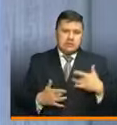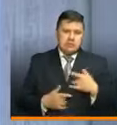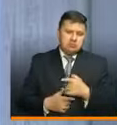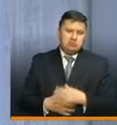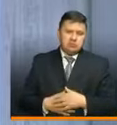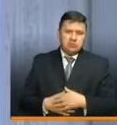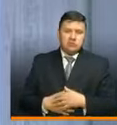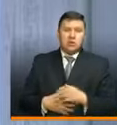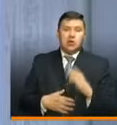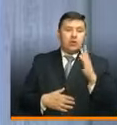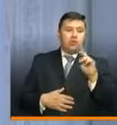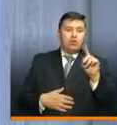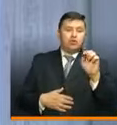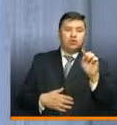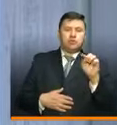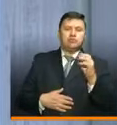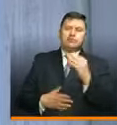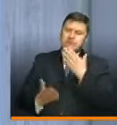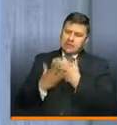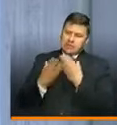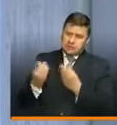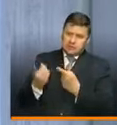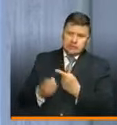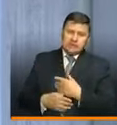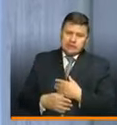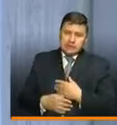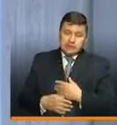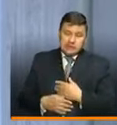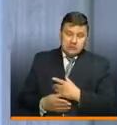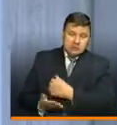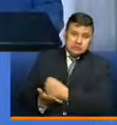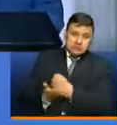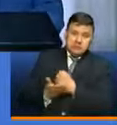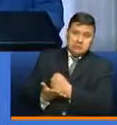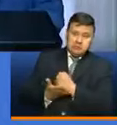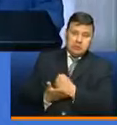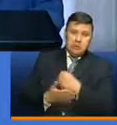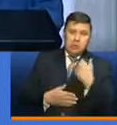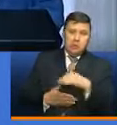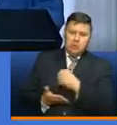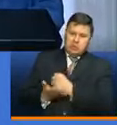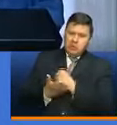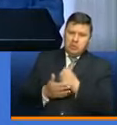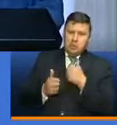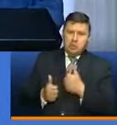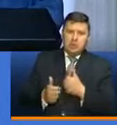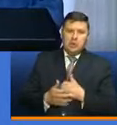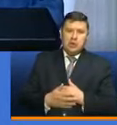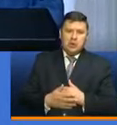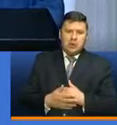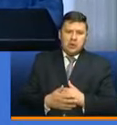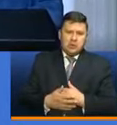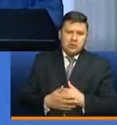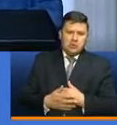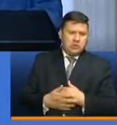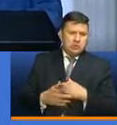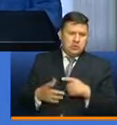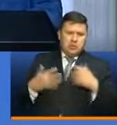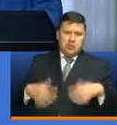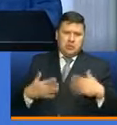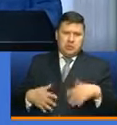a Bruce McMaster. Bruce, muchas gracias. Creo que nos has colaborado en esta iniciativa a un extremo que